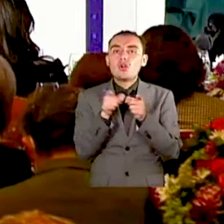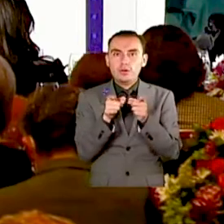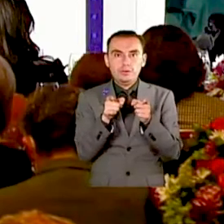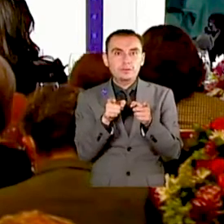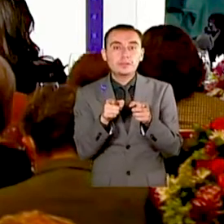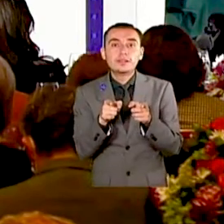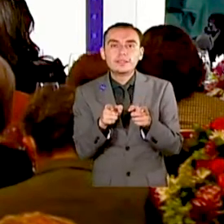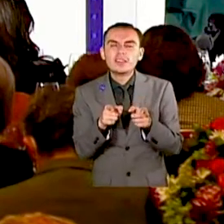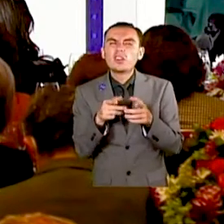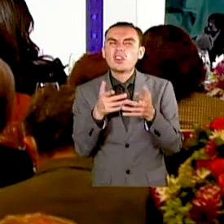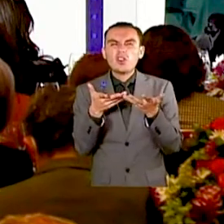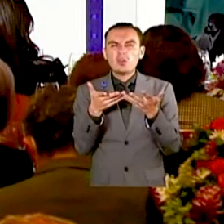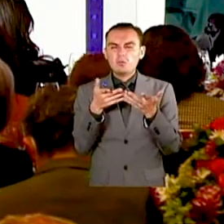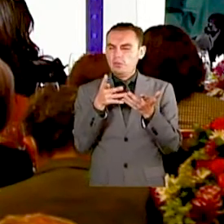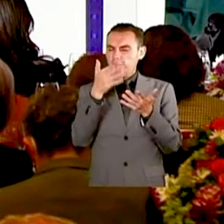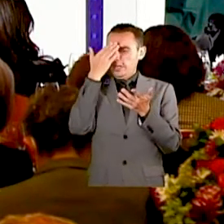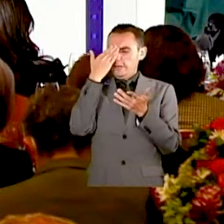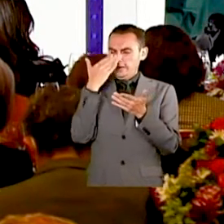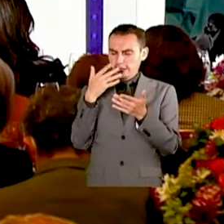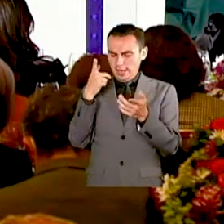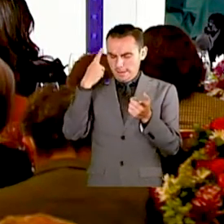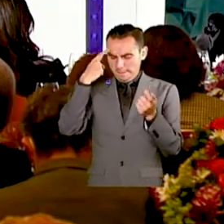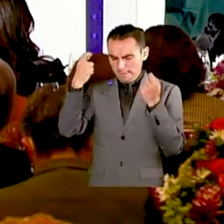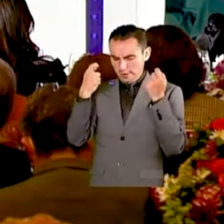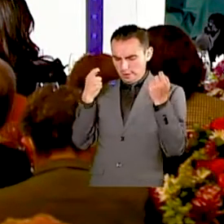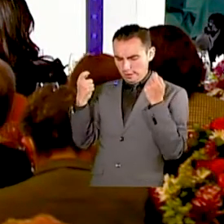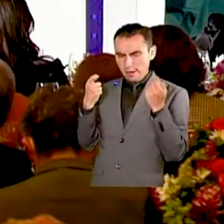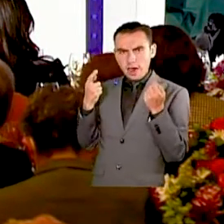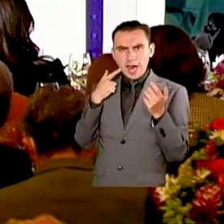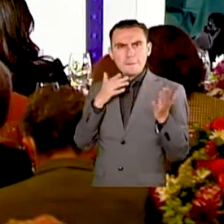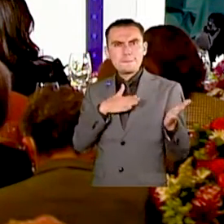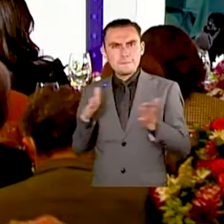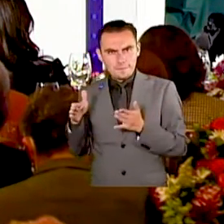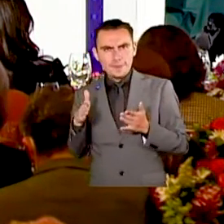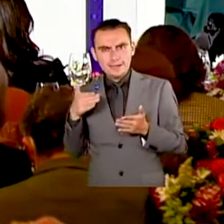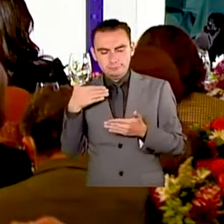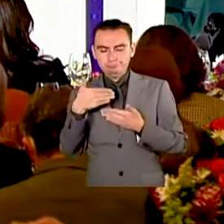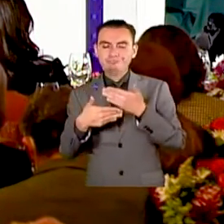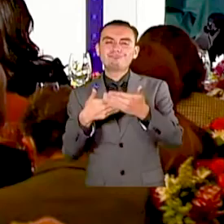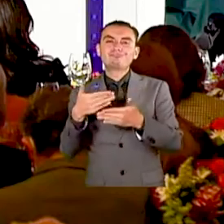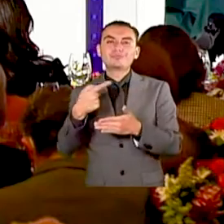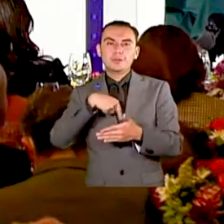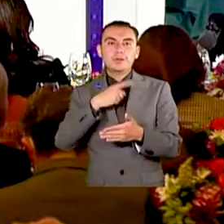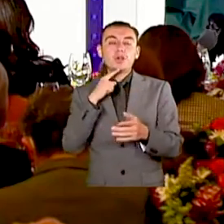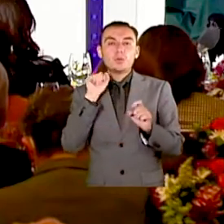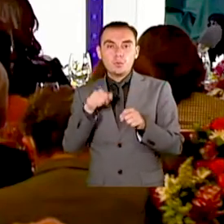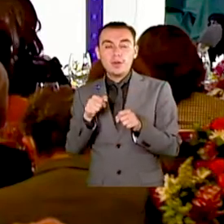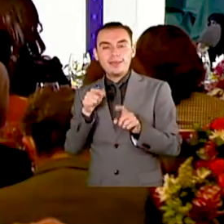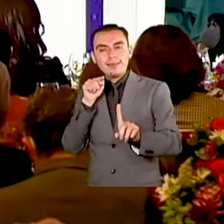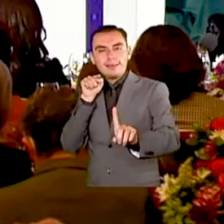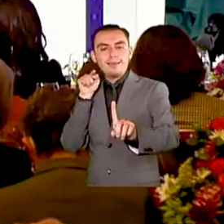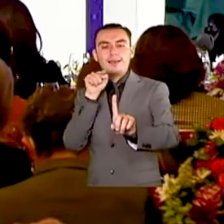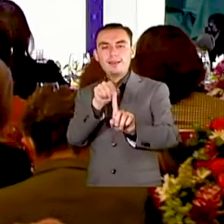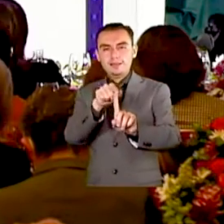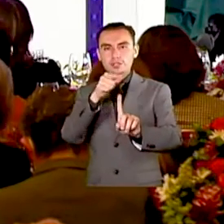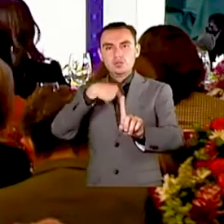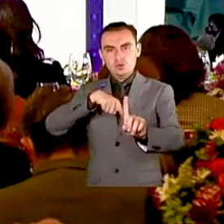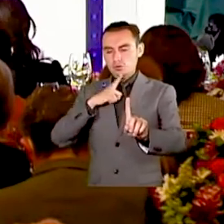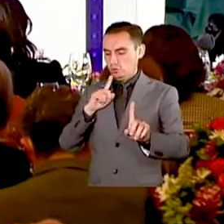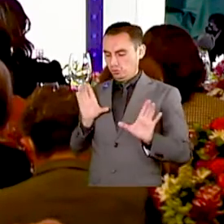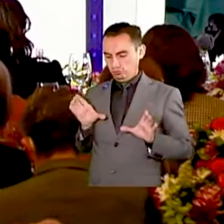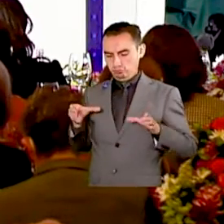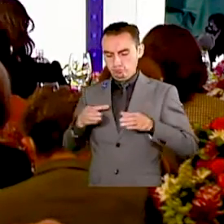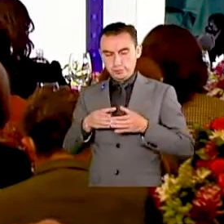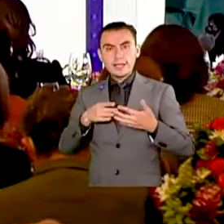brevemente, cómo ha sido esa planeación estratégica, cómo ha sido esa herramienta que creamos para que sea la ruta y el camino que vamos a